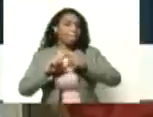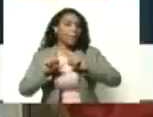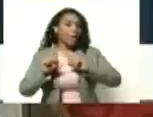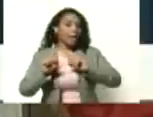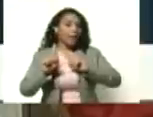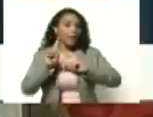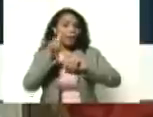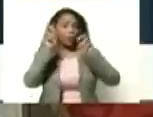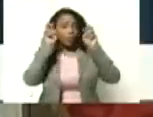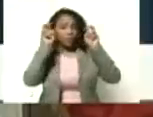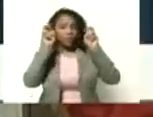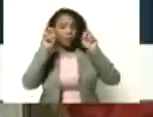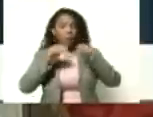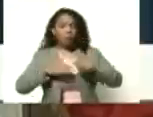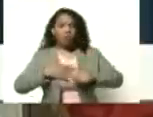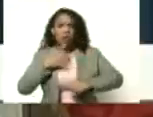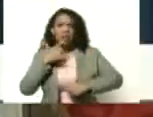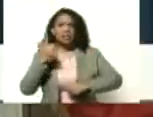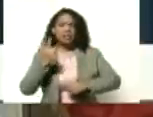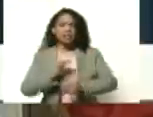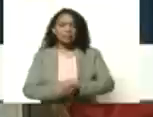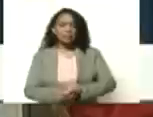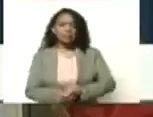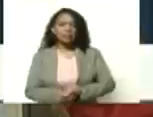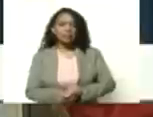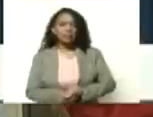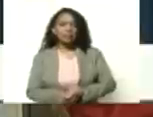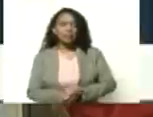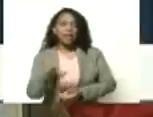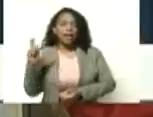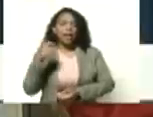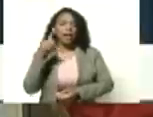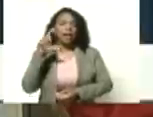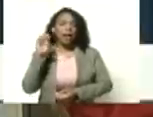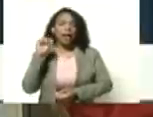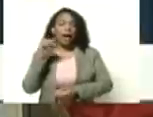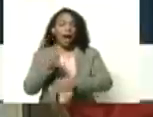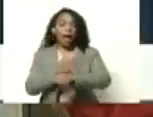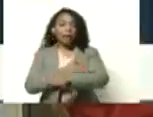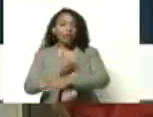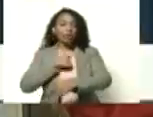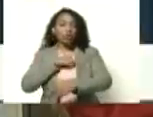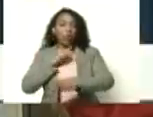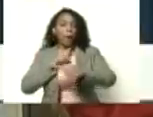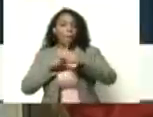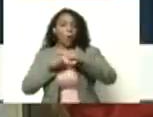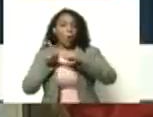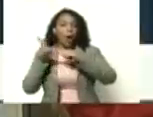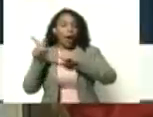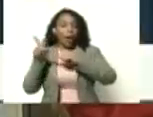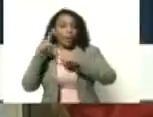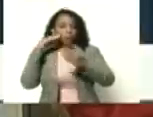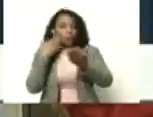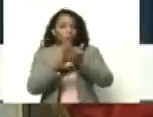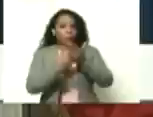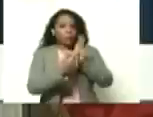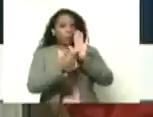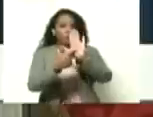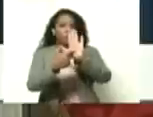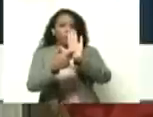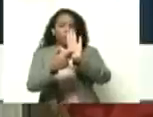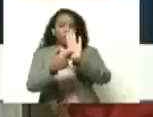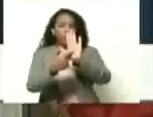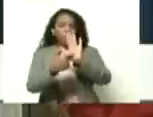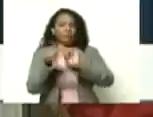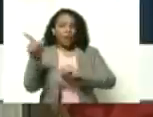referir el pudo haber dicho en castellano antes nosotros conseguir esta evidencia él